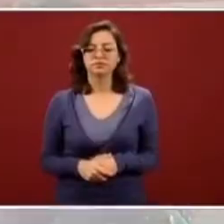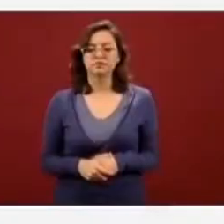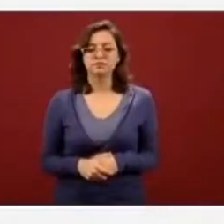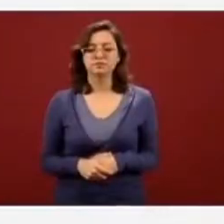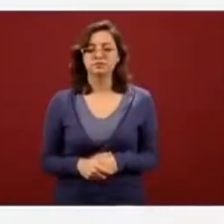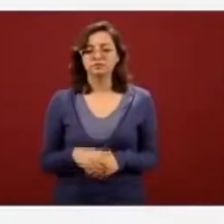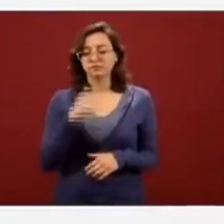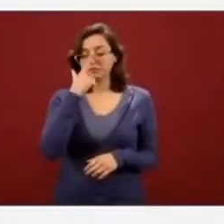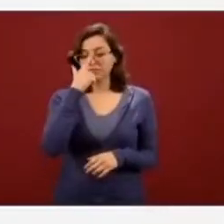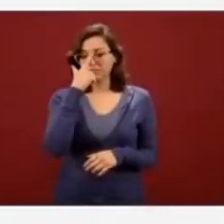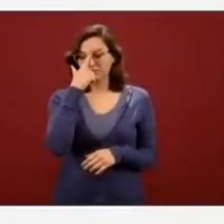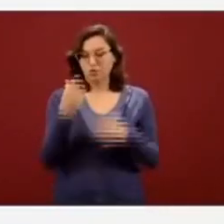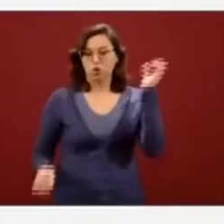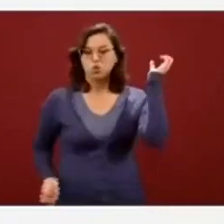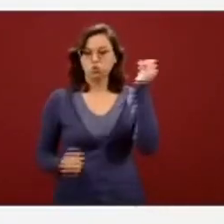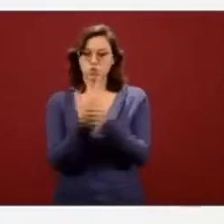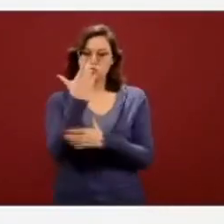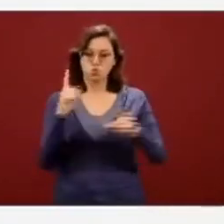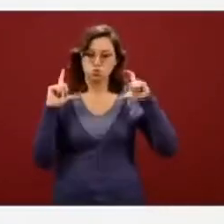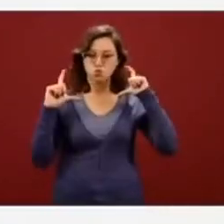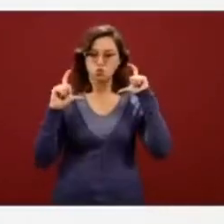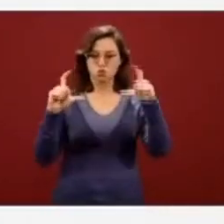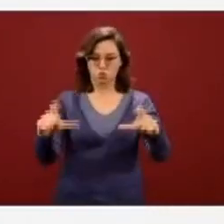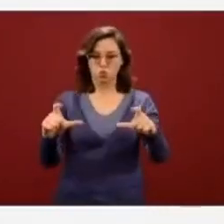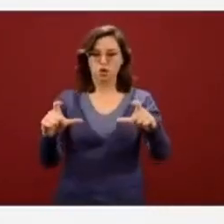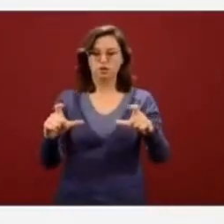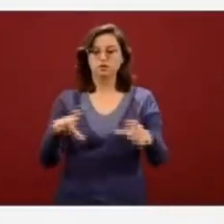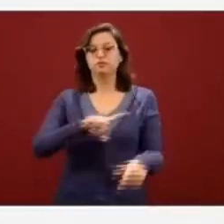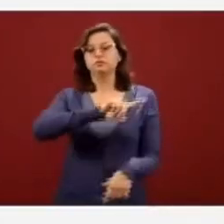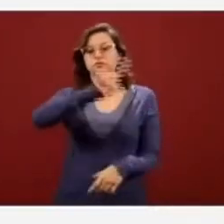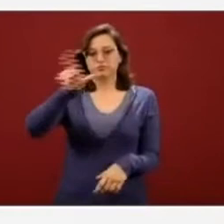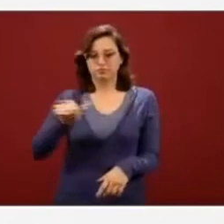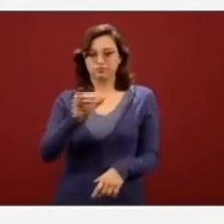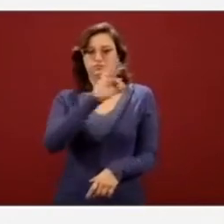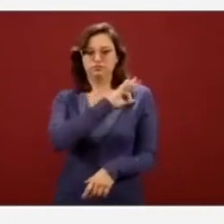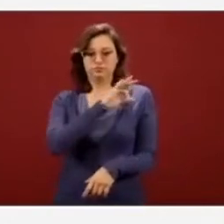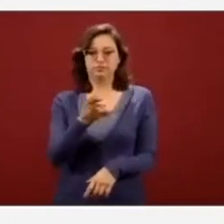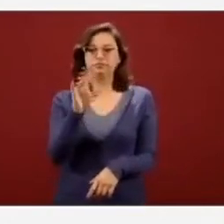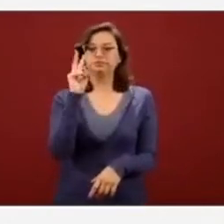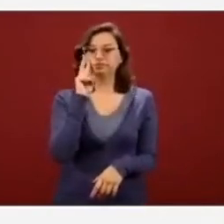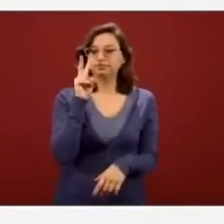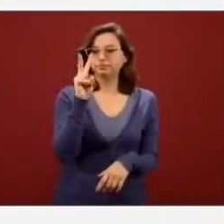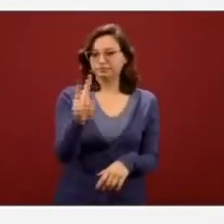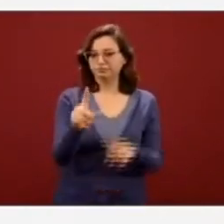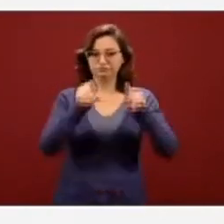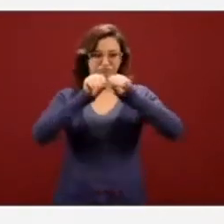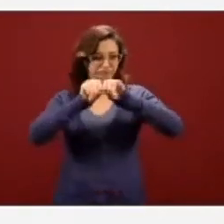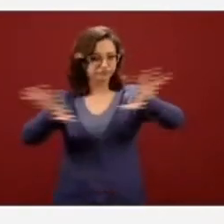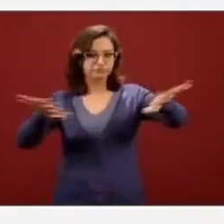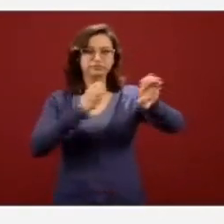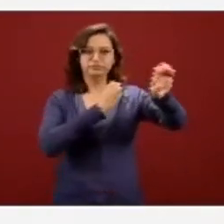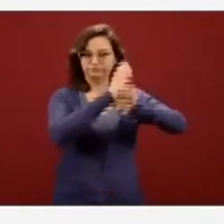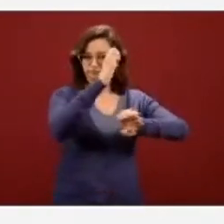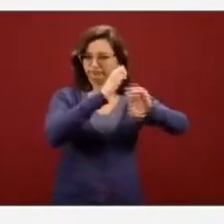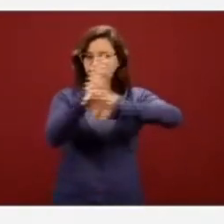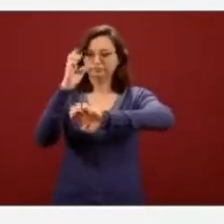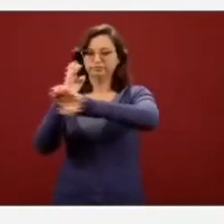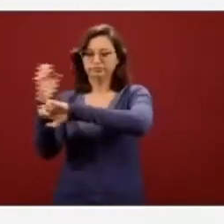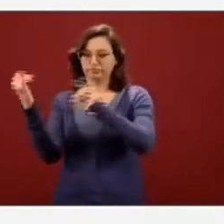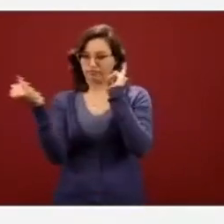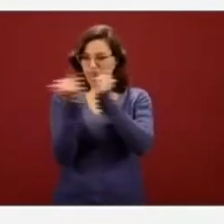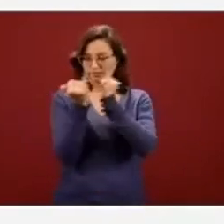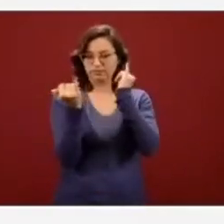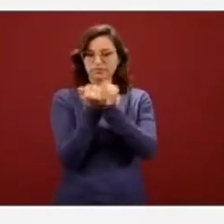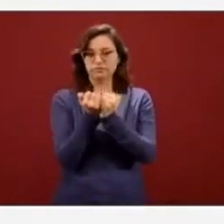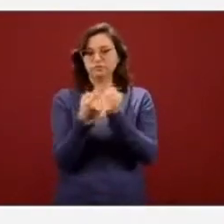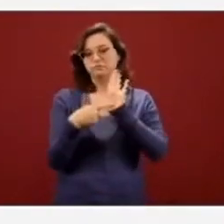Esta es una nueva gráfica que, como digo, la vamos a poder después encontrar también distribuida en los estados, que nos empieza ya